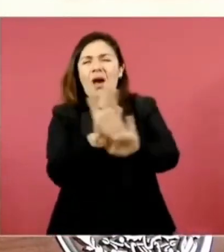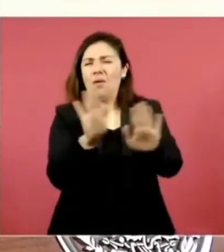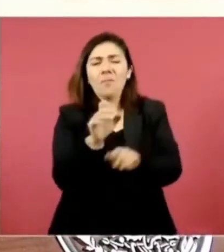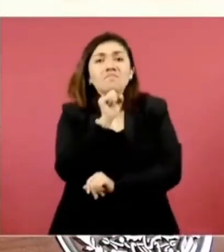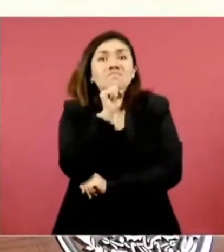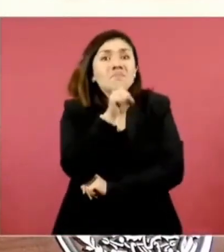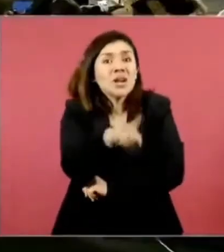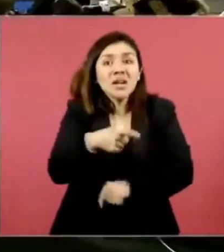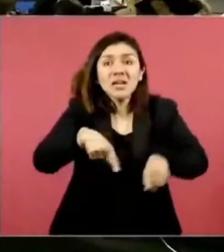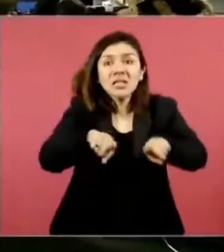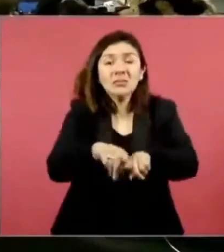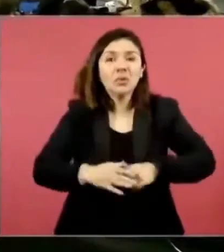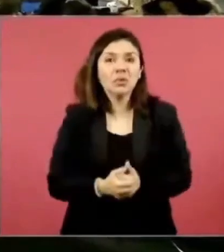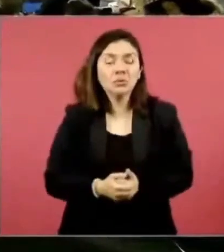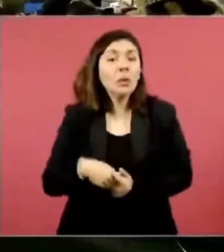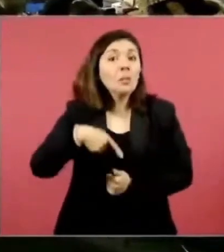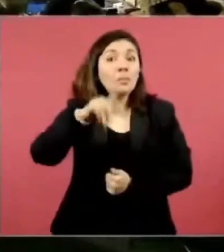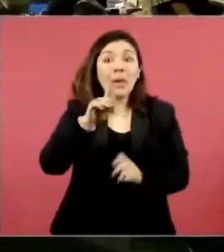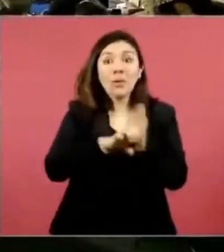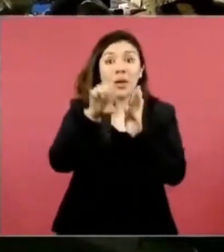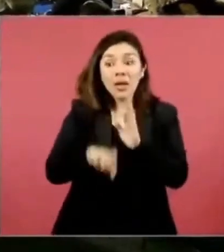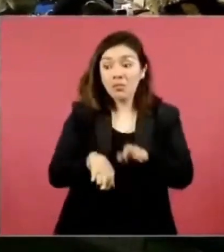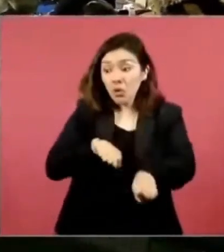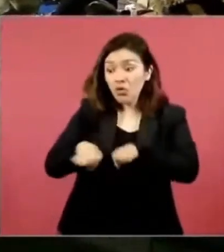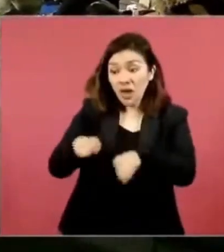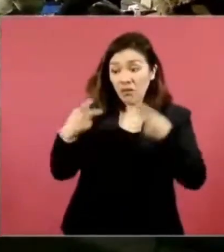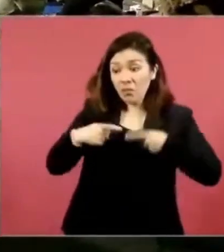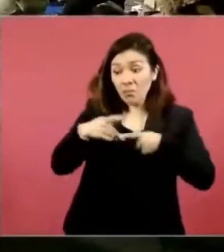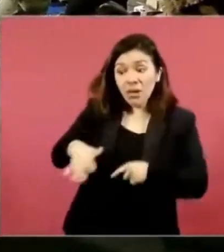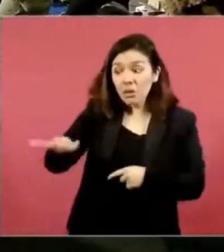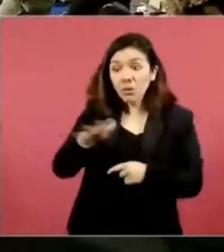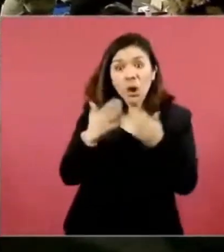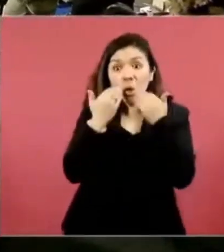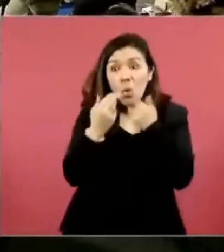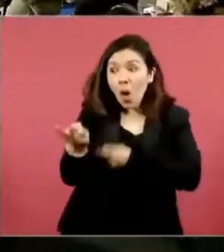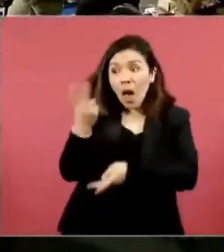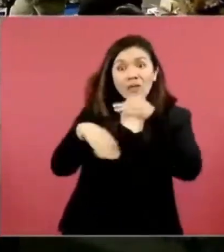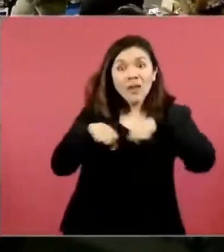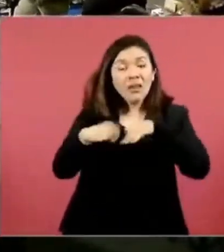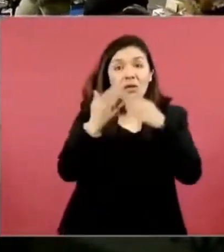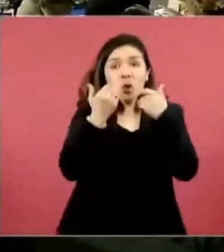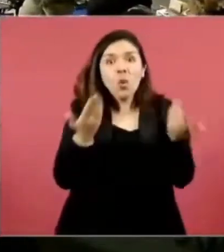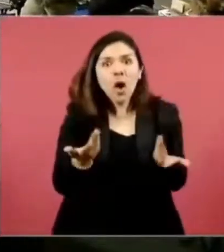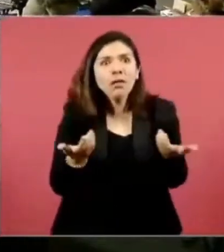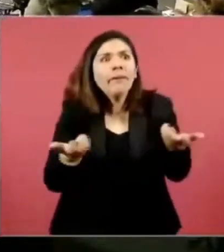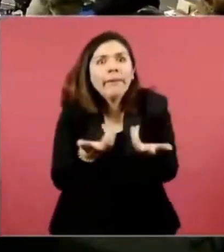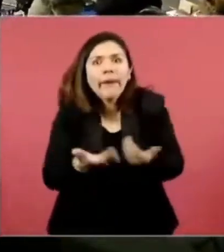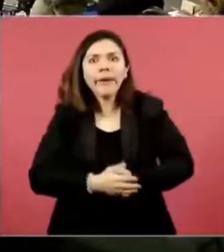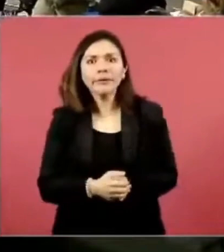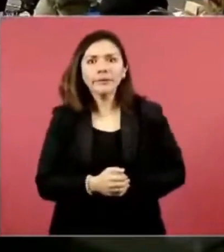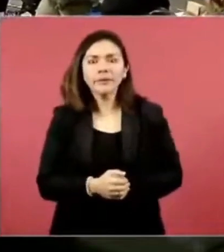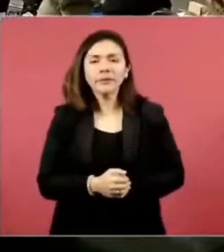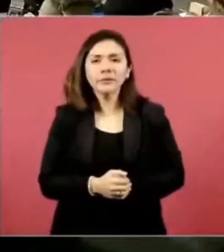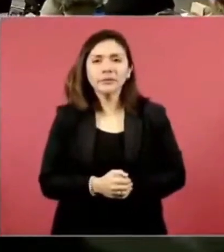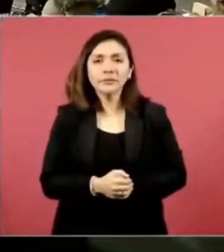Pero ¿qué se hace sin el trabajo de los obreros? Y eso lo tiene